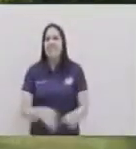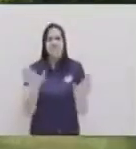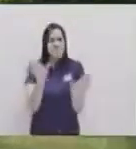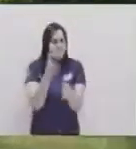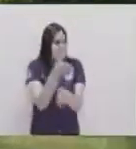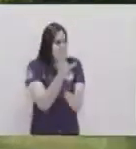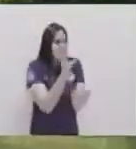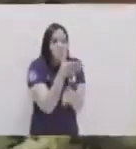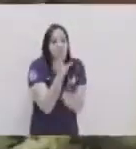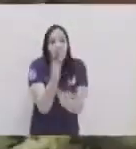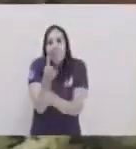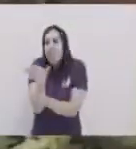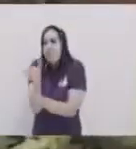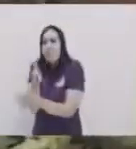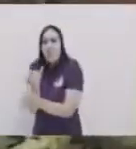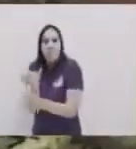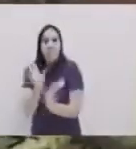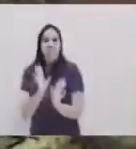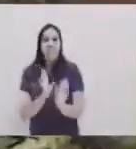nadie,